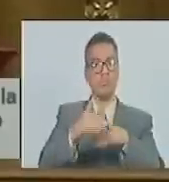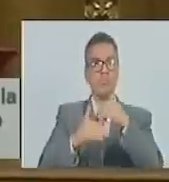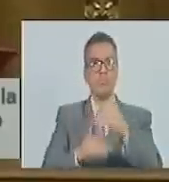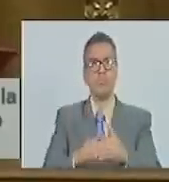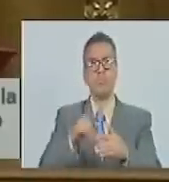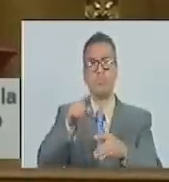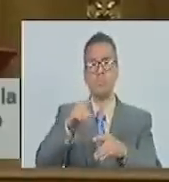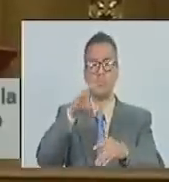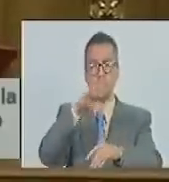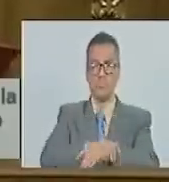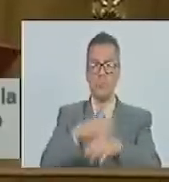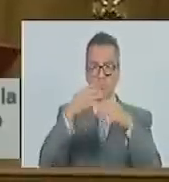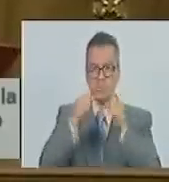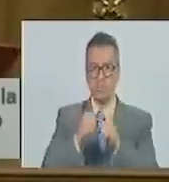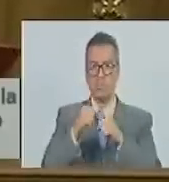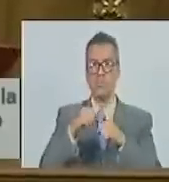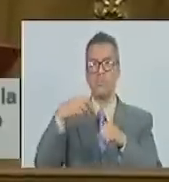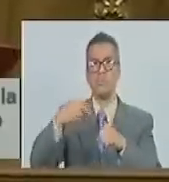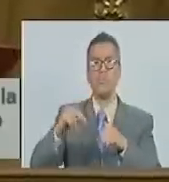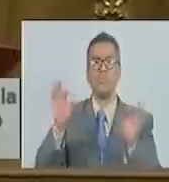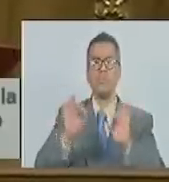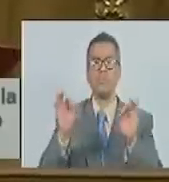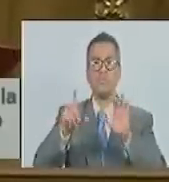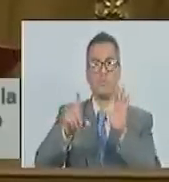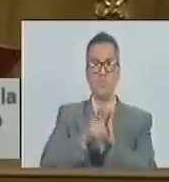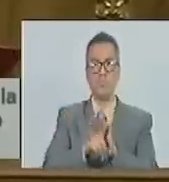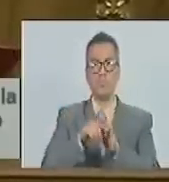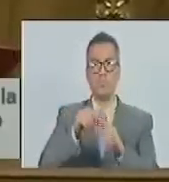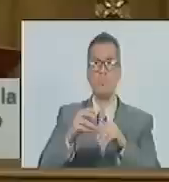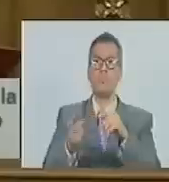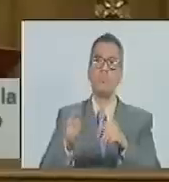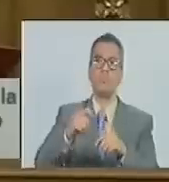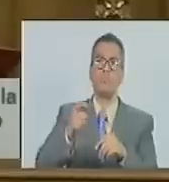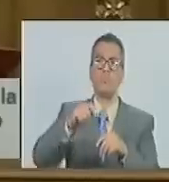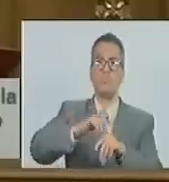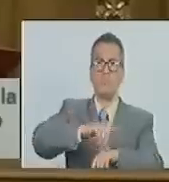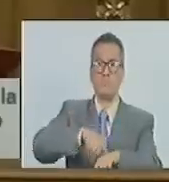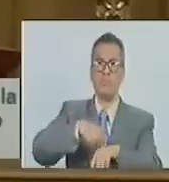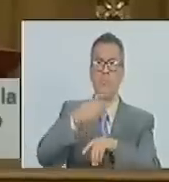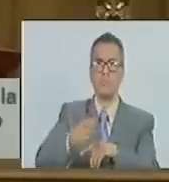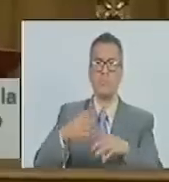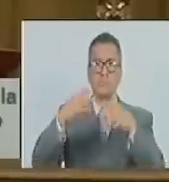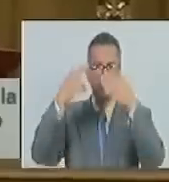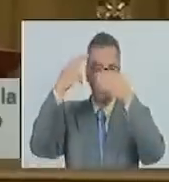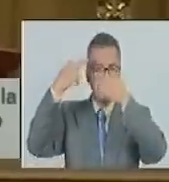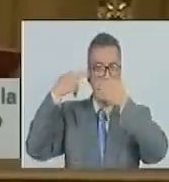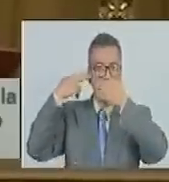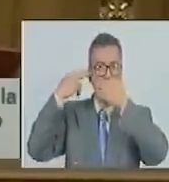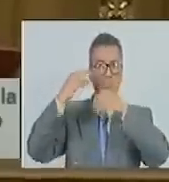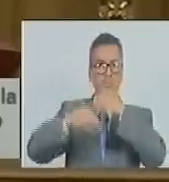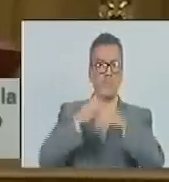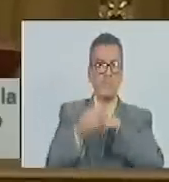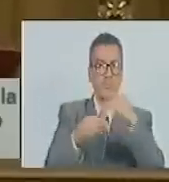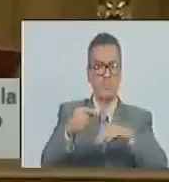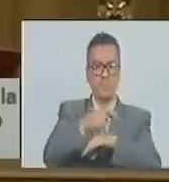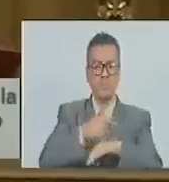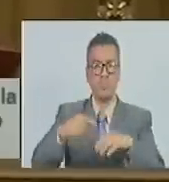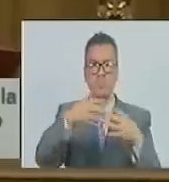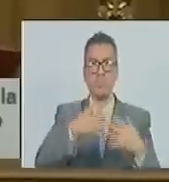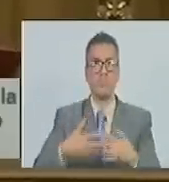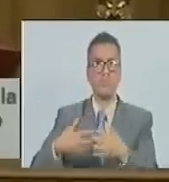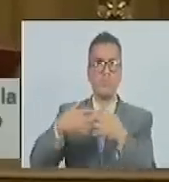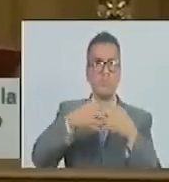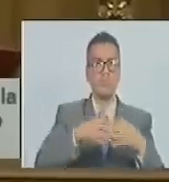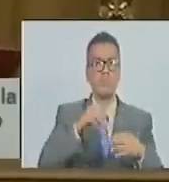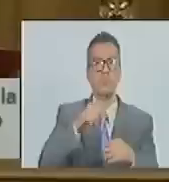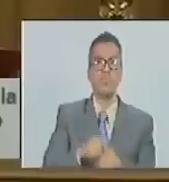su detención arbitraria e ilegal, y aún más luego de su secuestro perpetrado por parte del gobierno